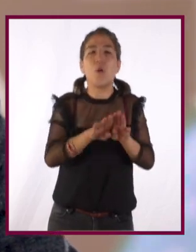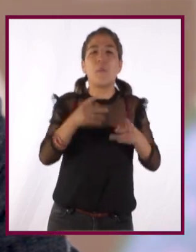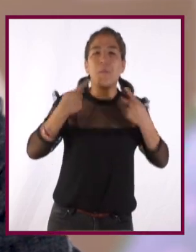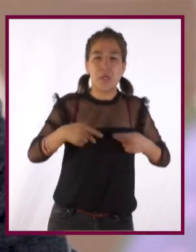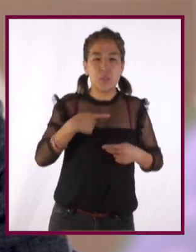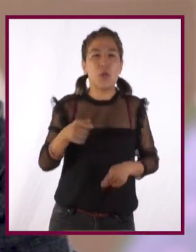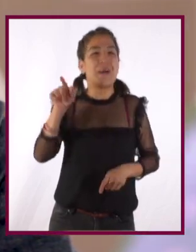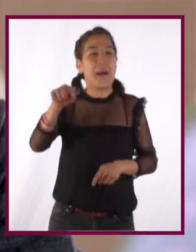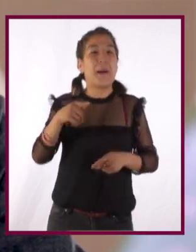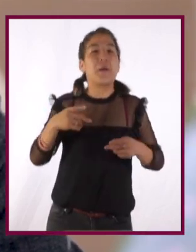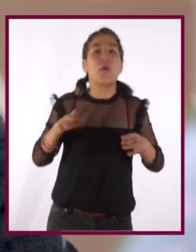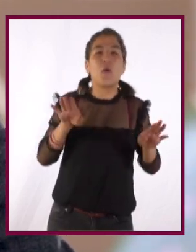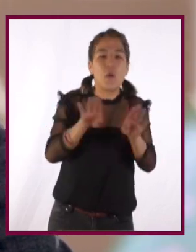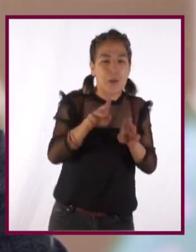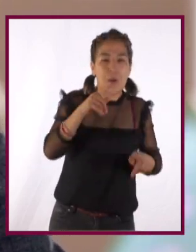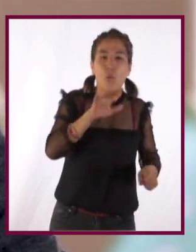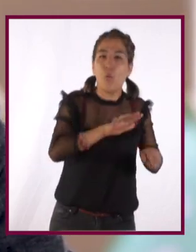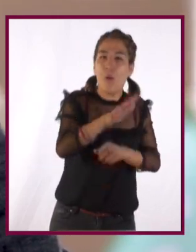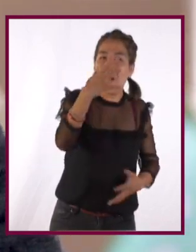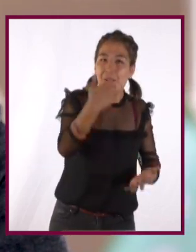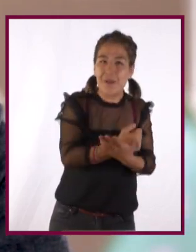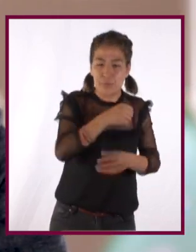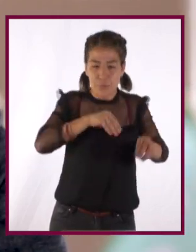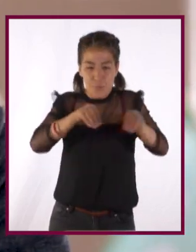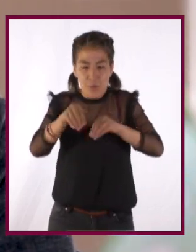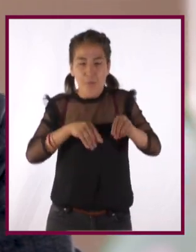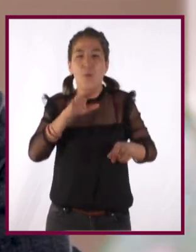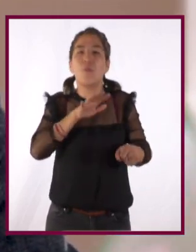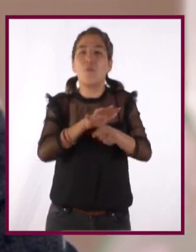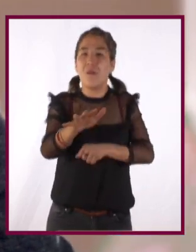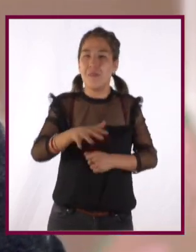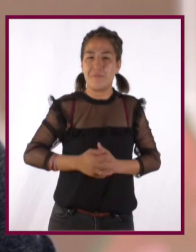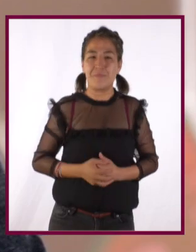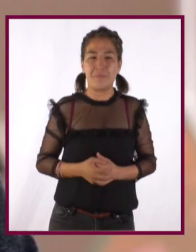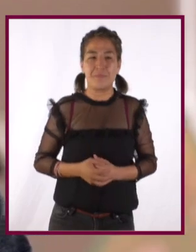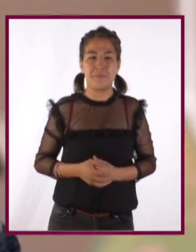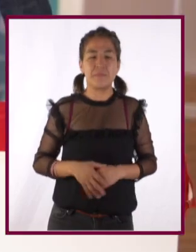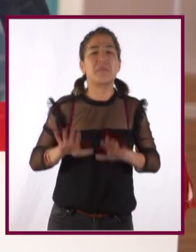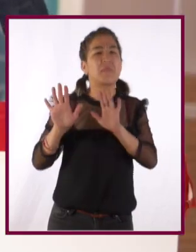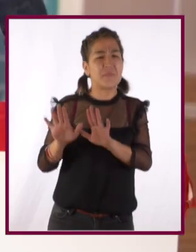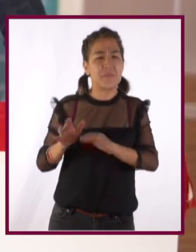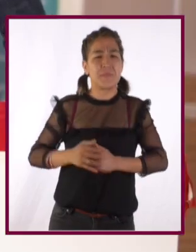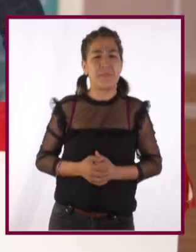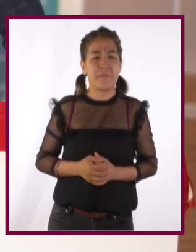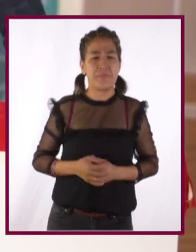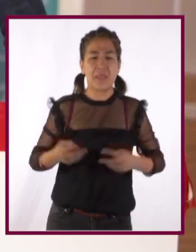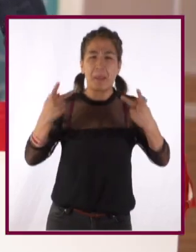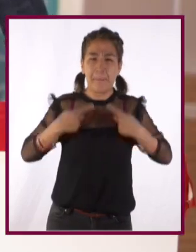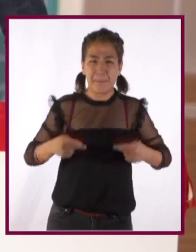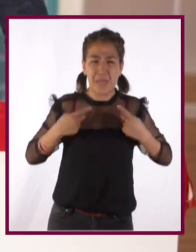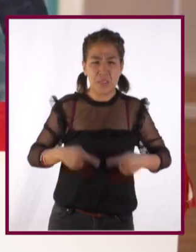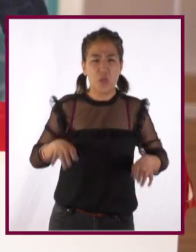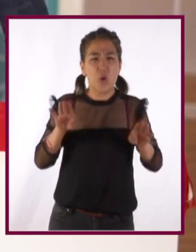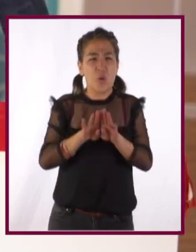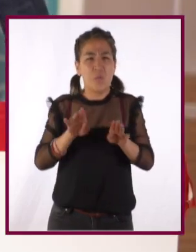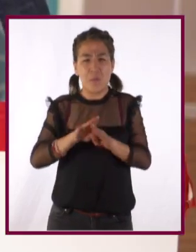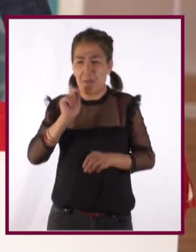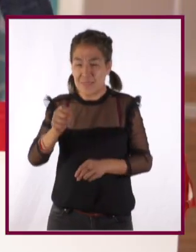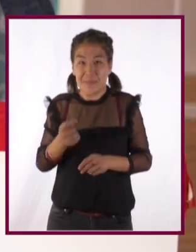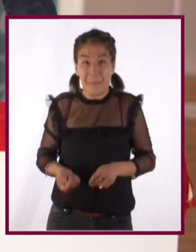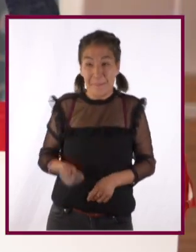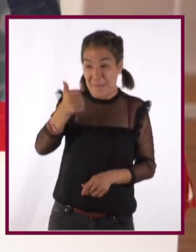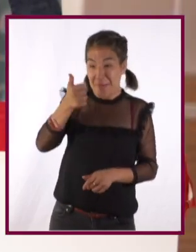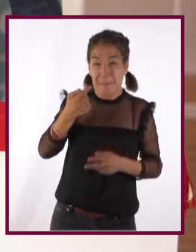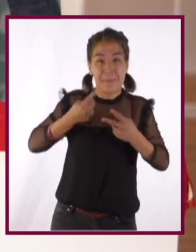permite determinar el jugador que ganará y los movimientos ganadores para el jugador que abre. Oye, a ver, espera, ¿cómo que el jugador que abre es el